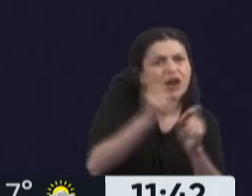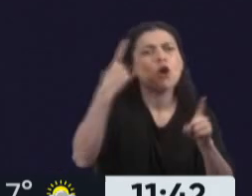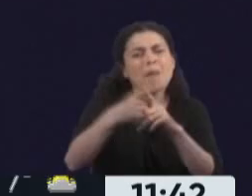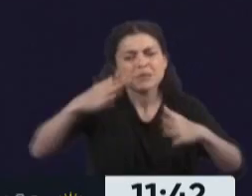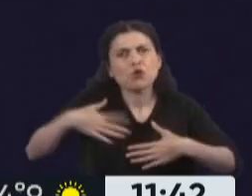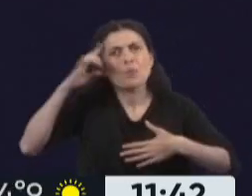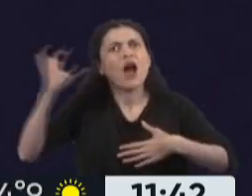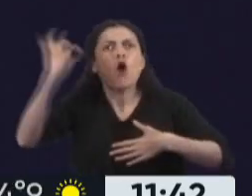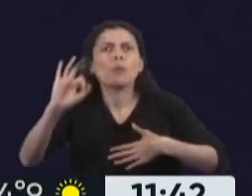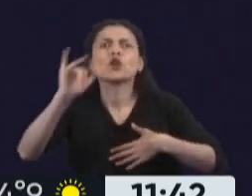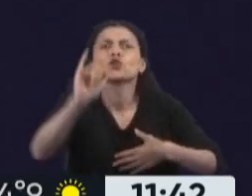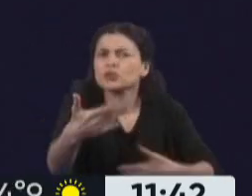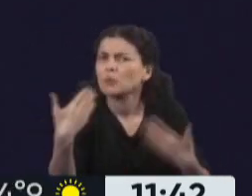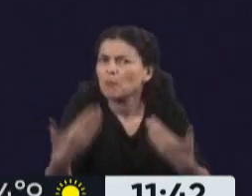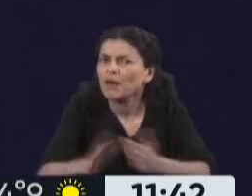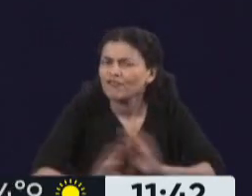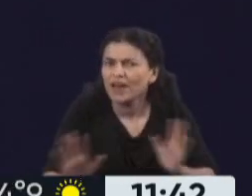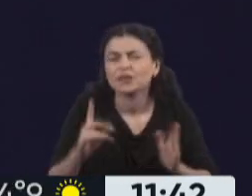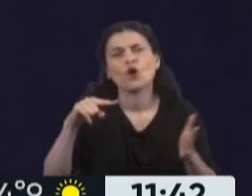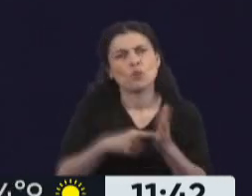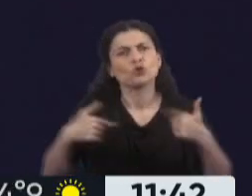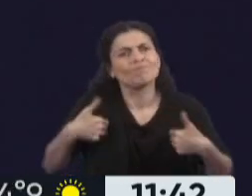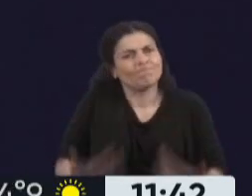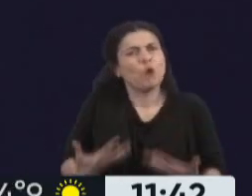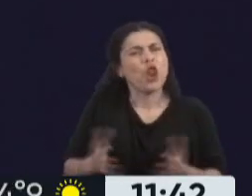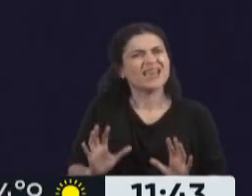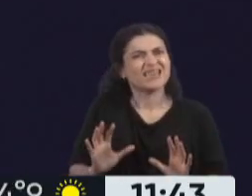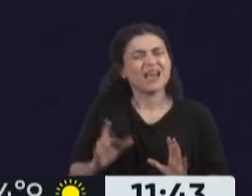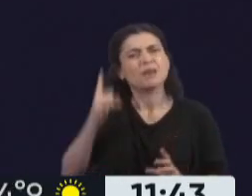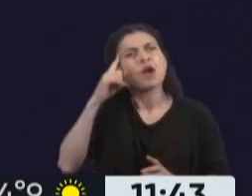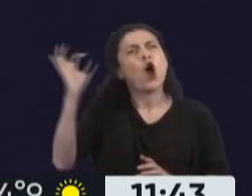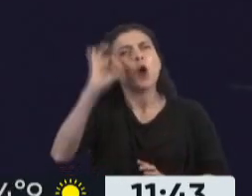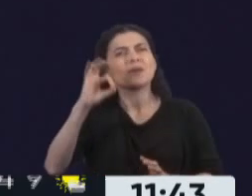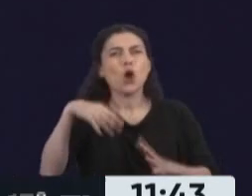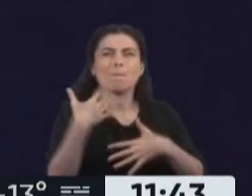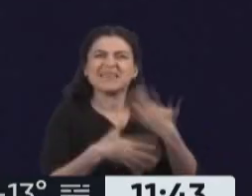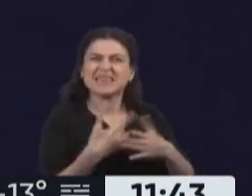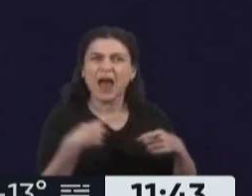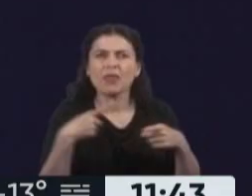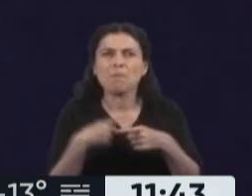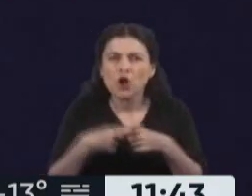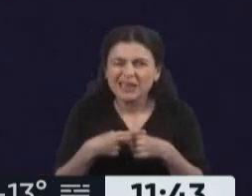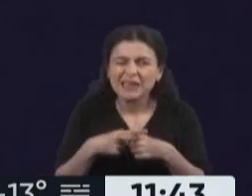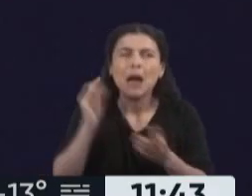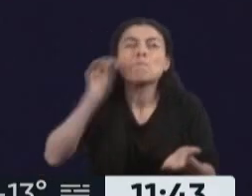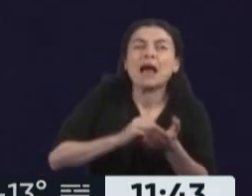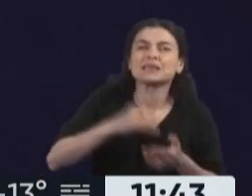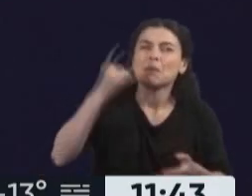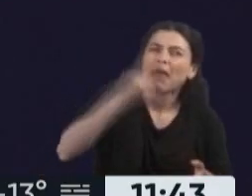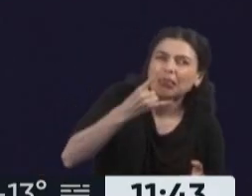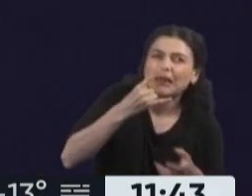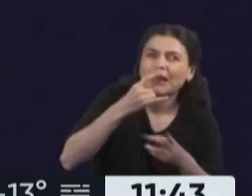lo que a uno lo que molesta es que la opinión esté cargada por una mentira base que